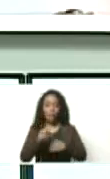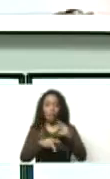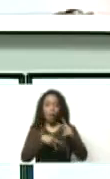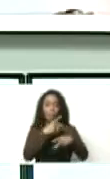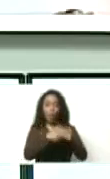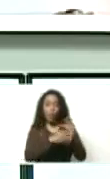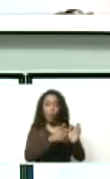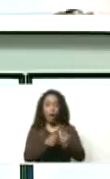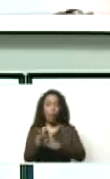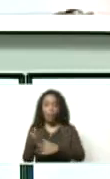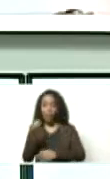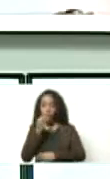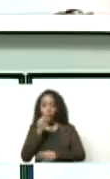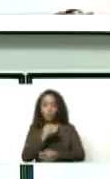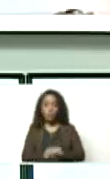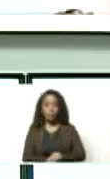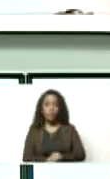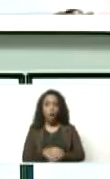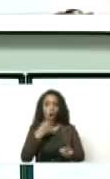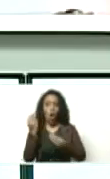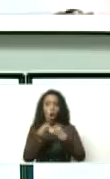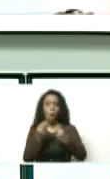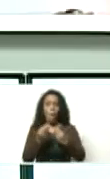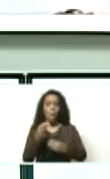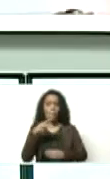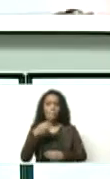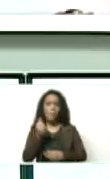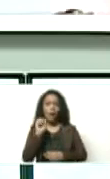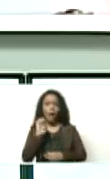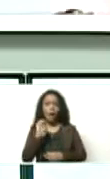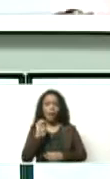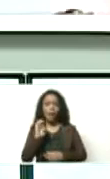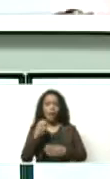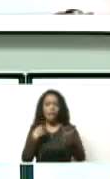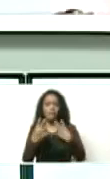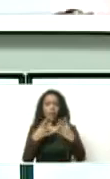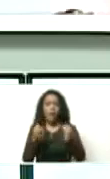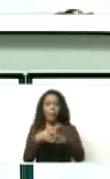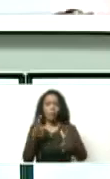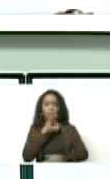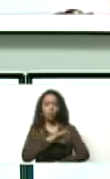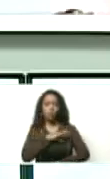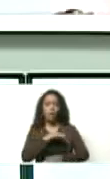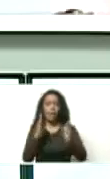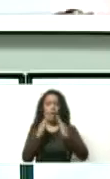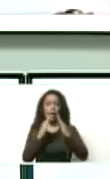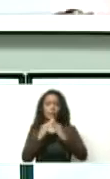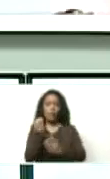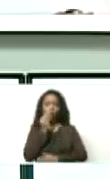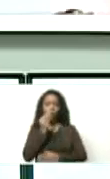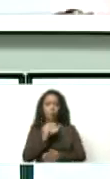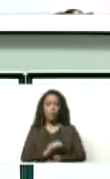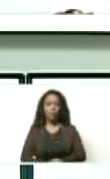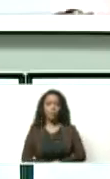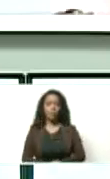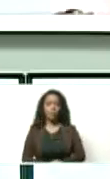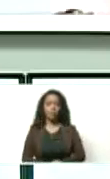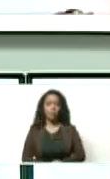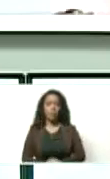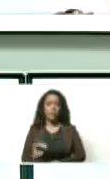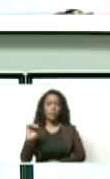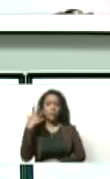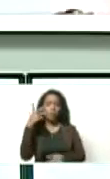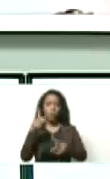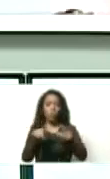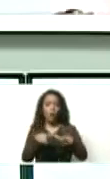programas alimentarios como PAE, Ferias del Campo Soberano y Casas de Alimentación. En quinto